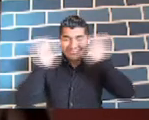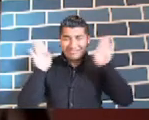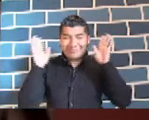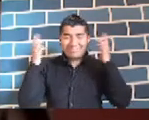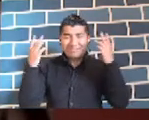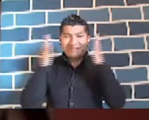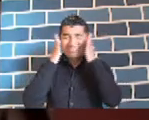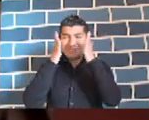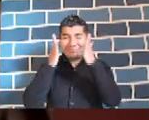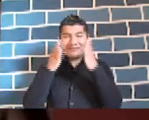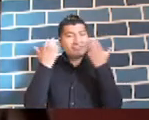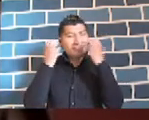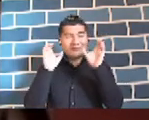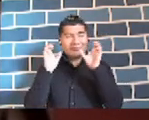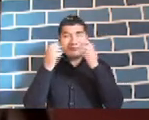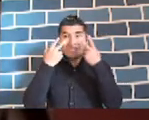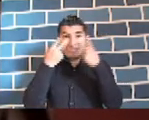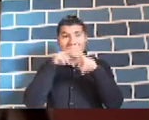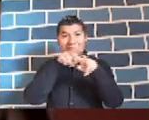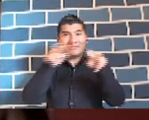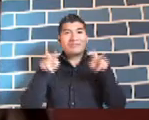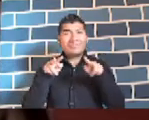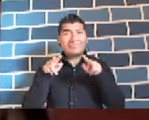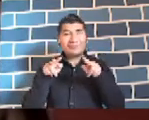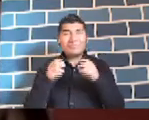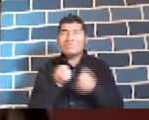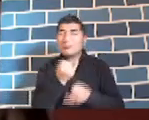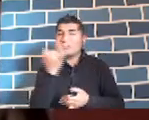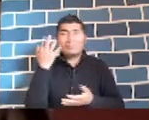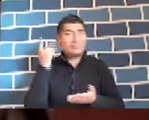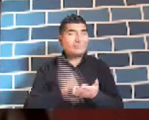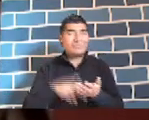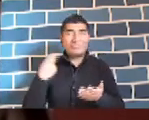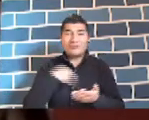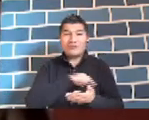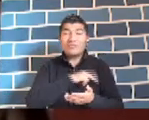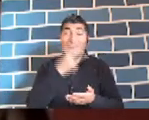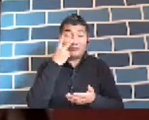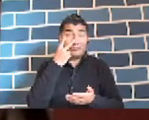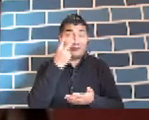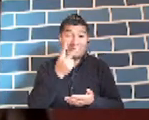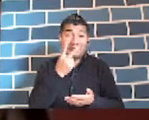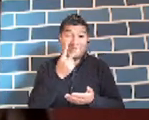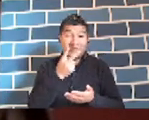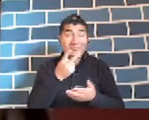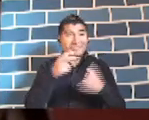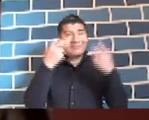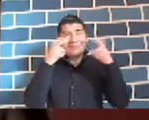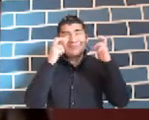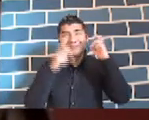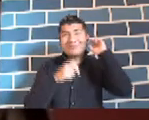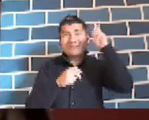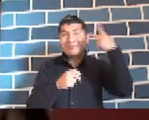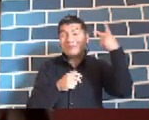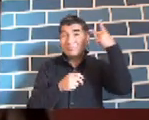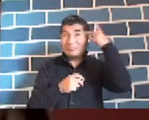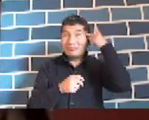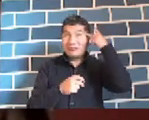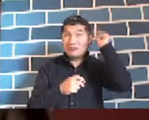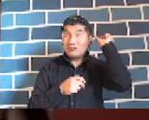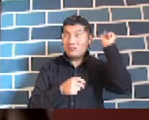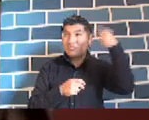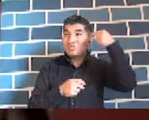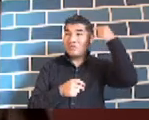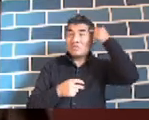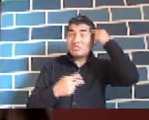todavía que no quiere escuchar cuántas veces hemos oído decir especialmente en el ámbito de lo político gobernaré